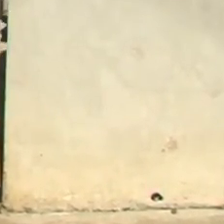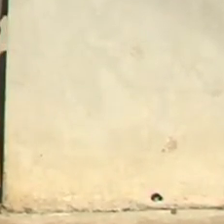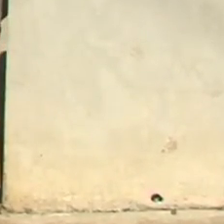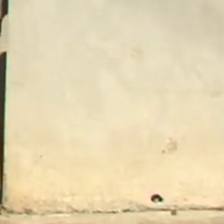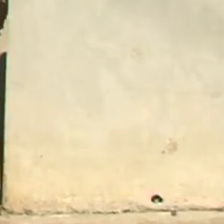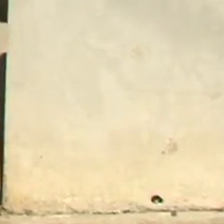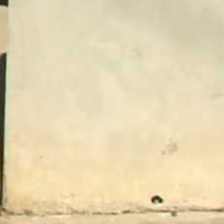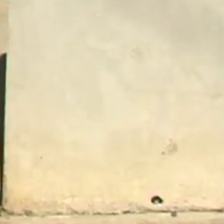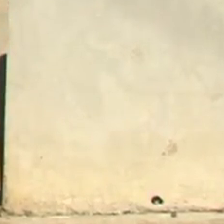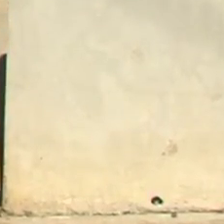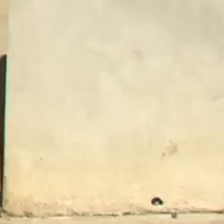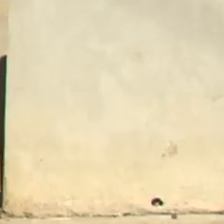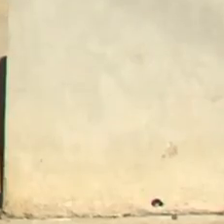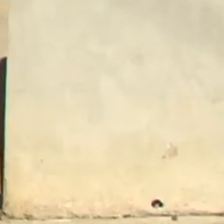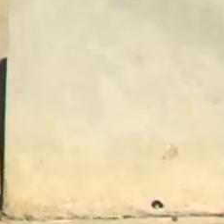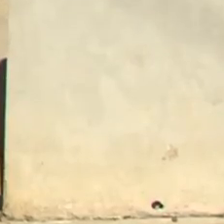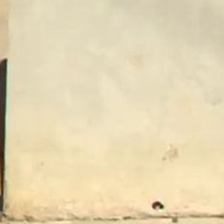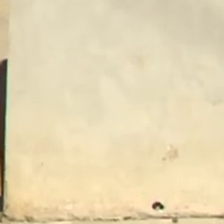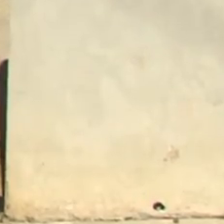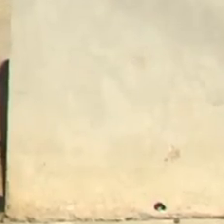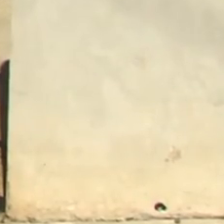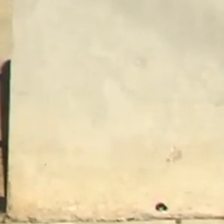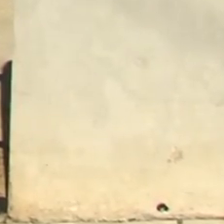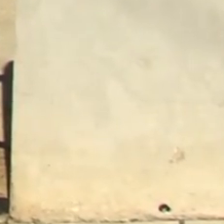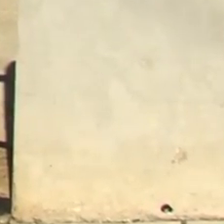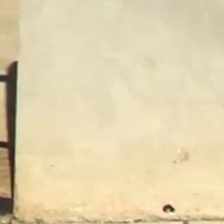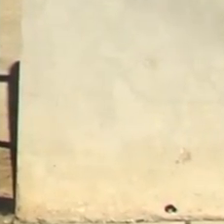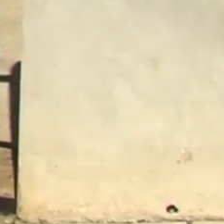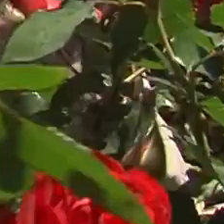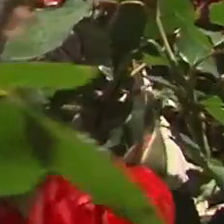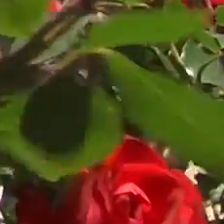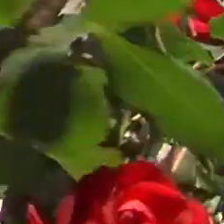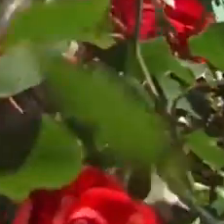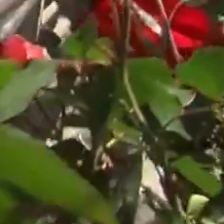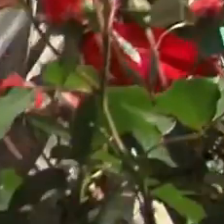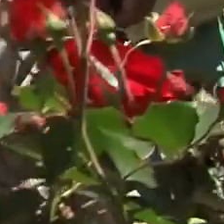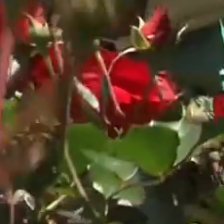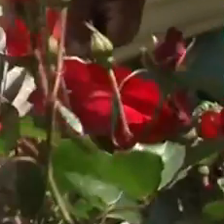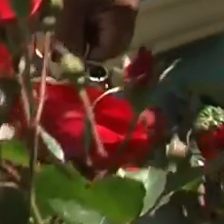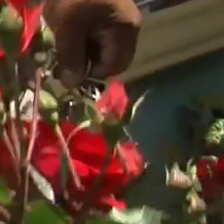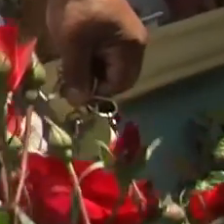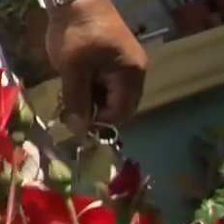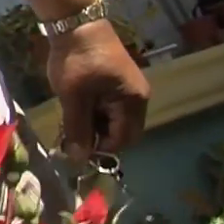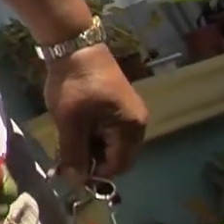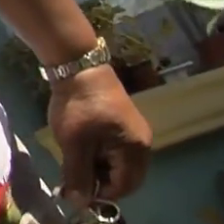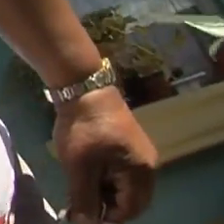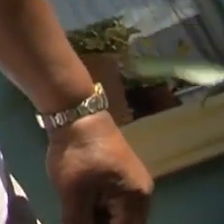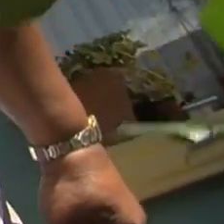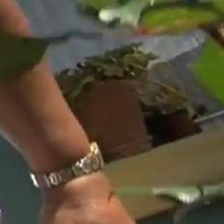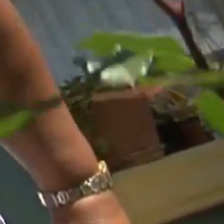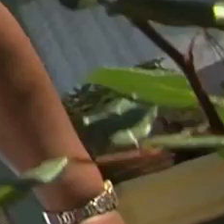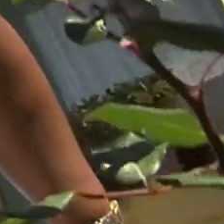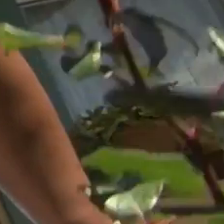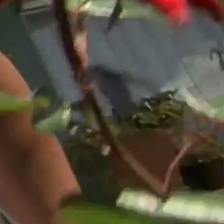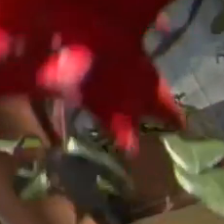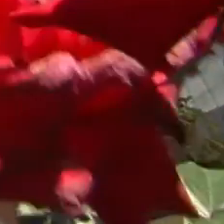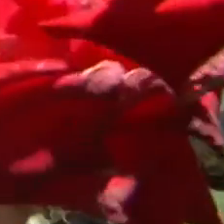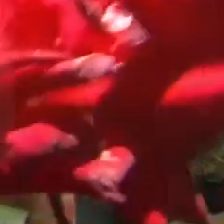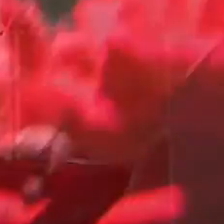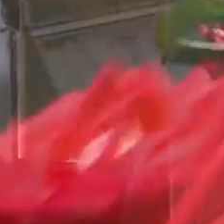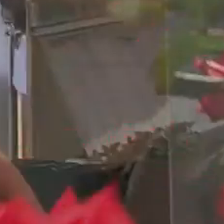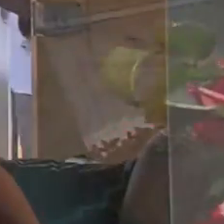vivo en una de las urbanizaciones que yo desarrolle conjuntamente con fútbol está